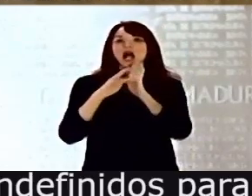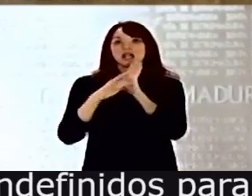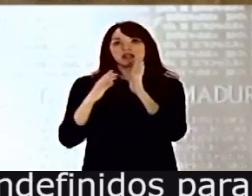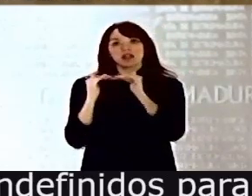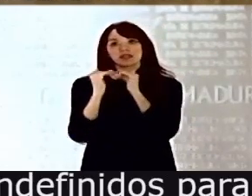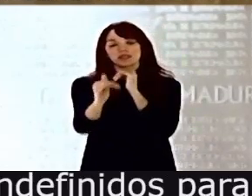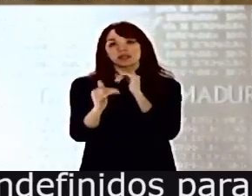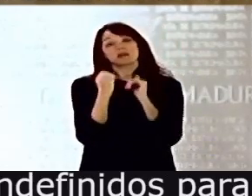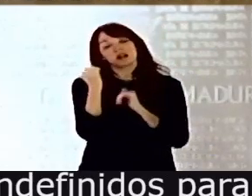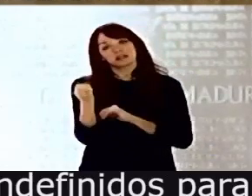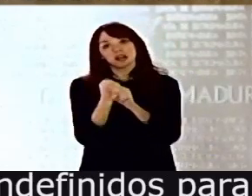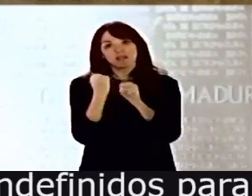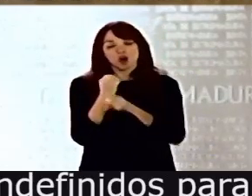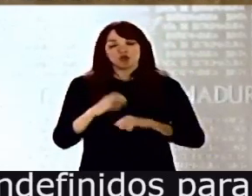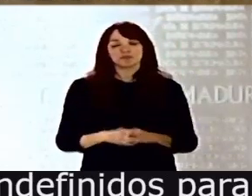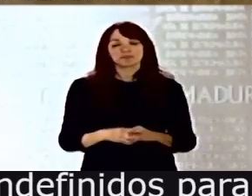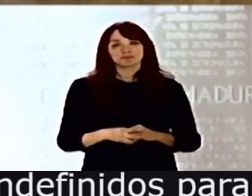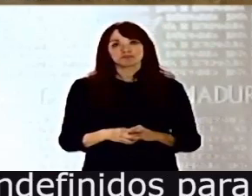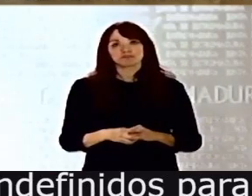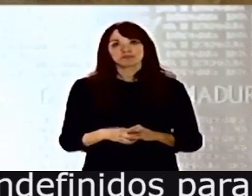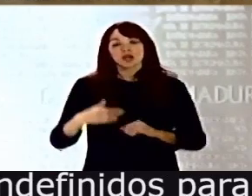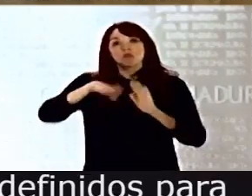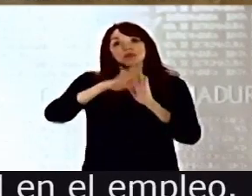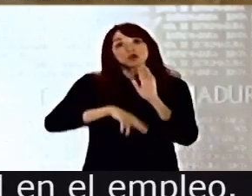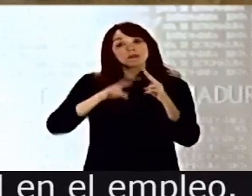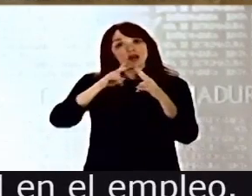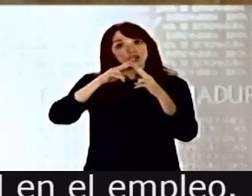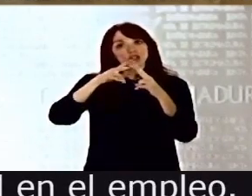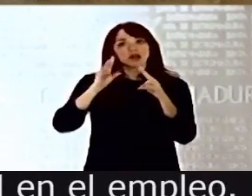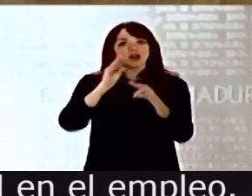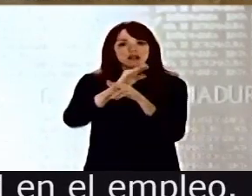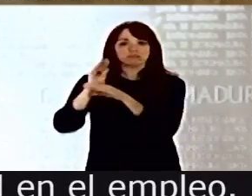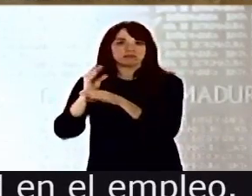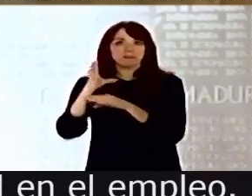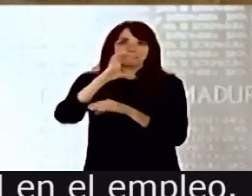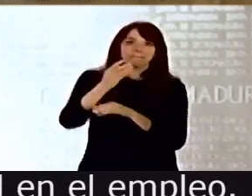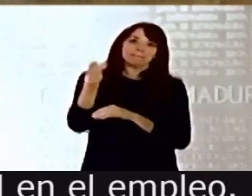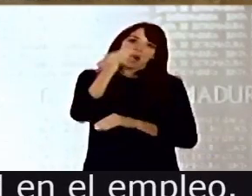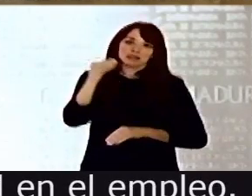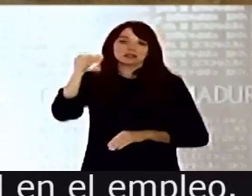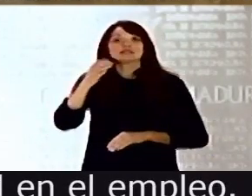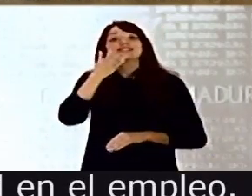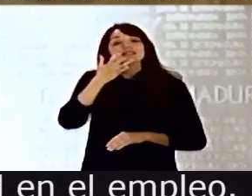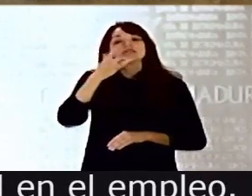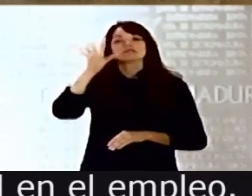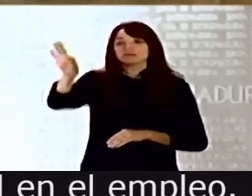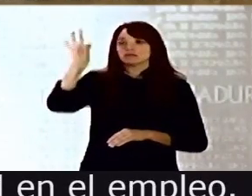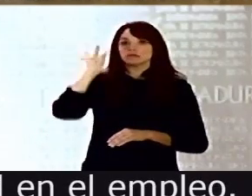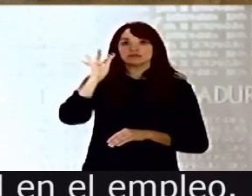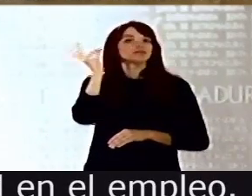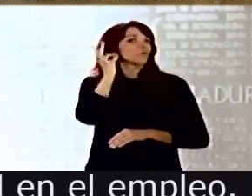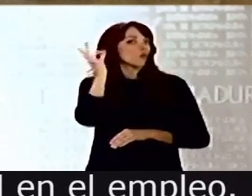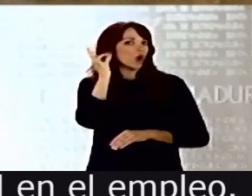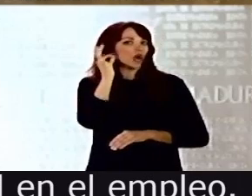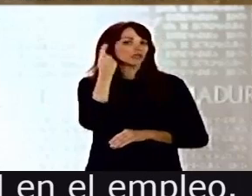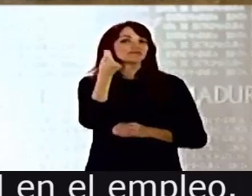el empleo. En estos programas la ayuda es mayor si a quien se contrata es a una